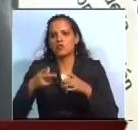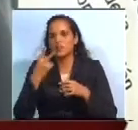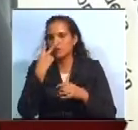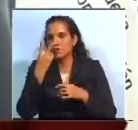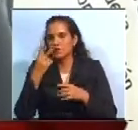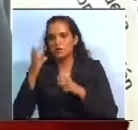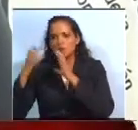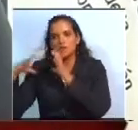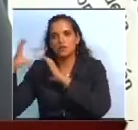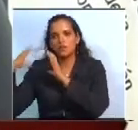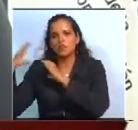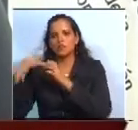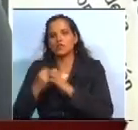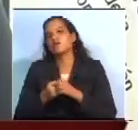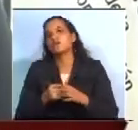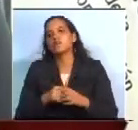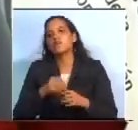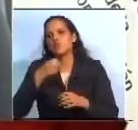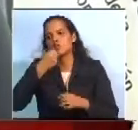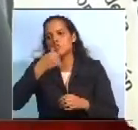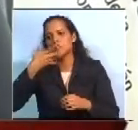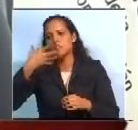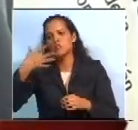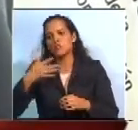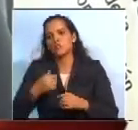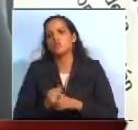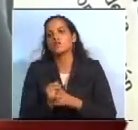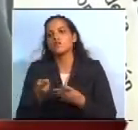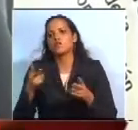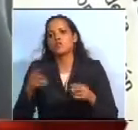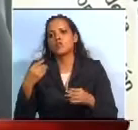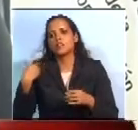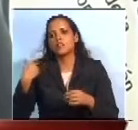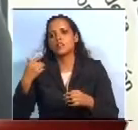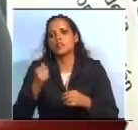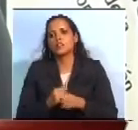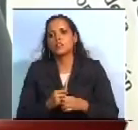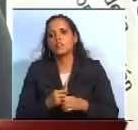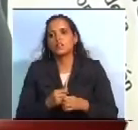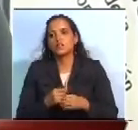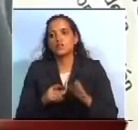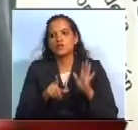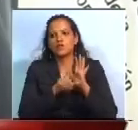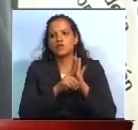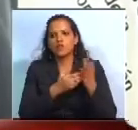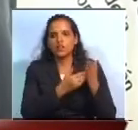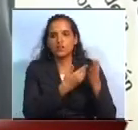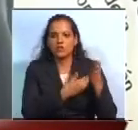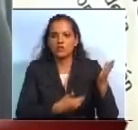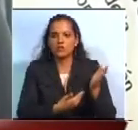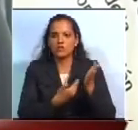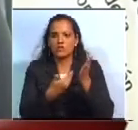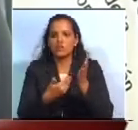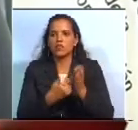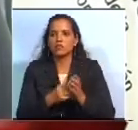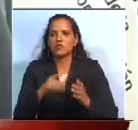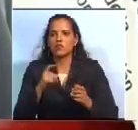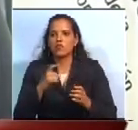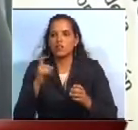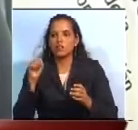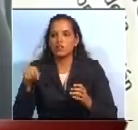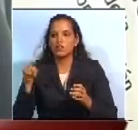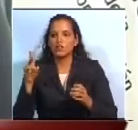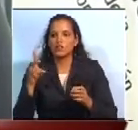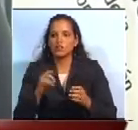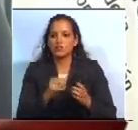historial artístico del artista, tenemos el currículum artístico que tiene que ser máximo en 1000 caracteres,